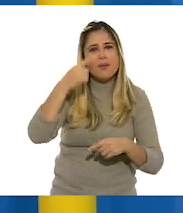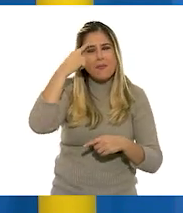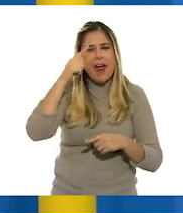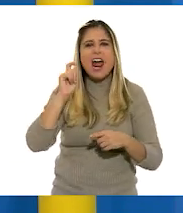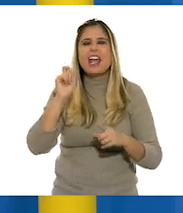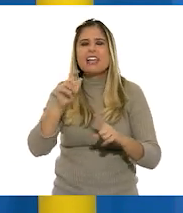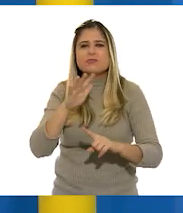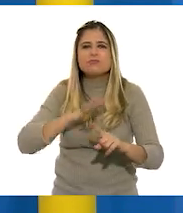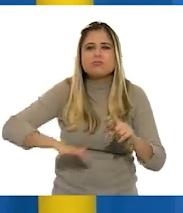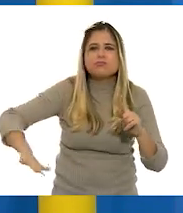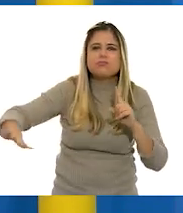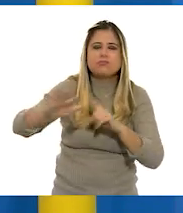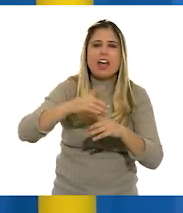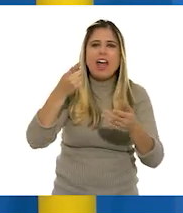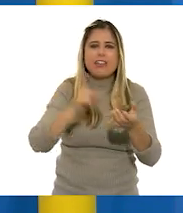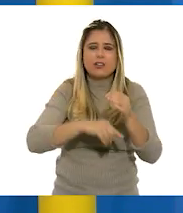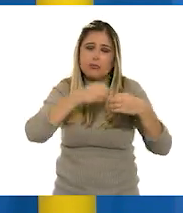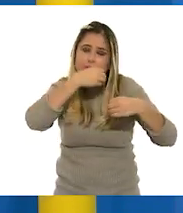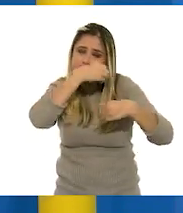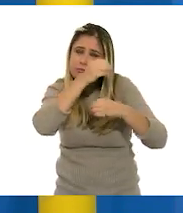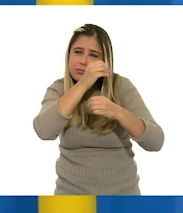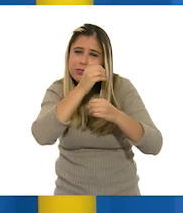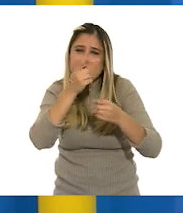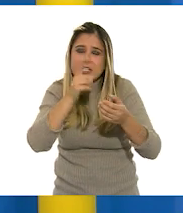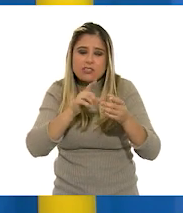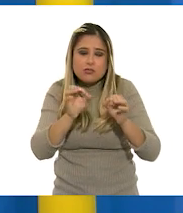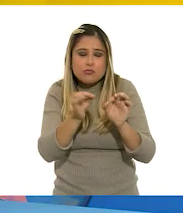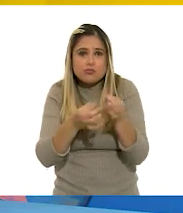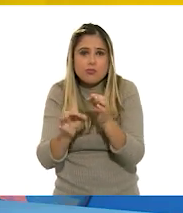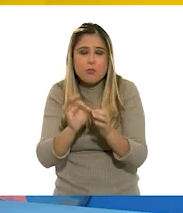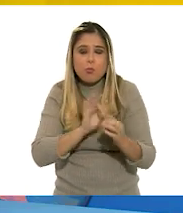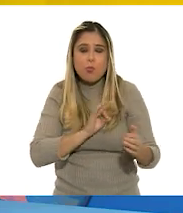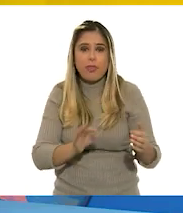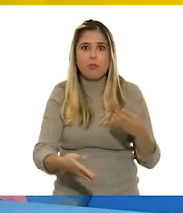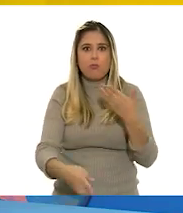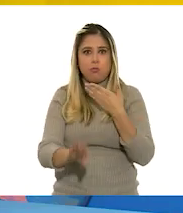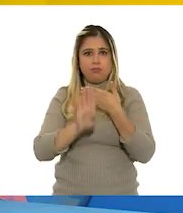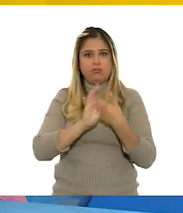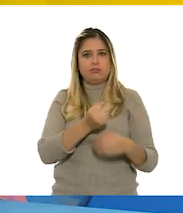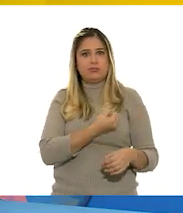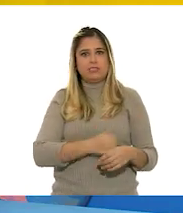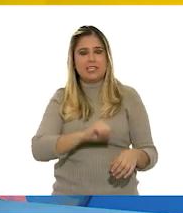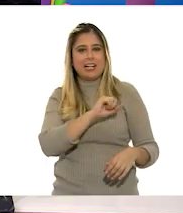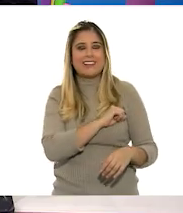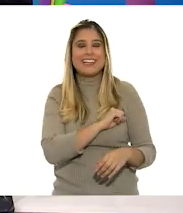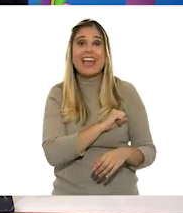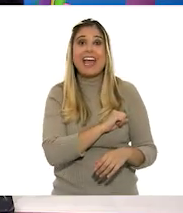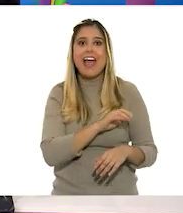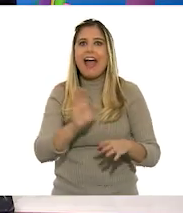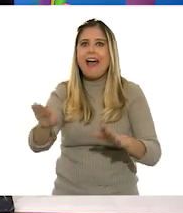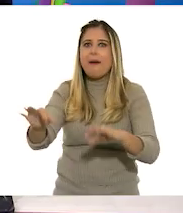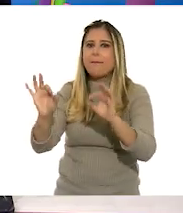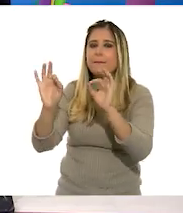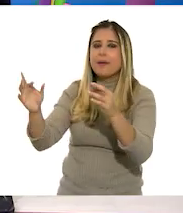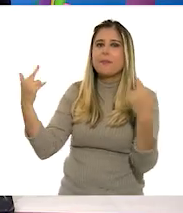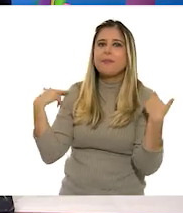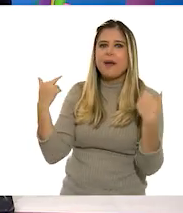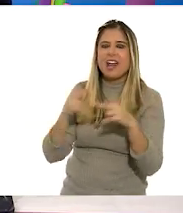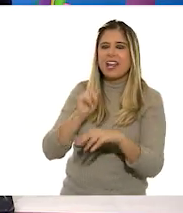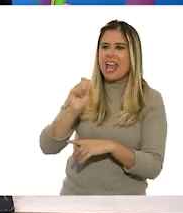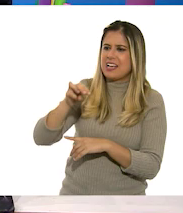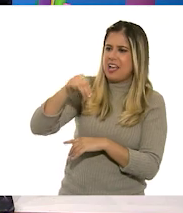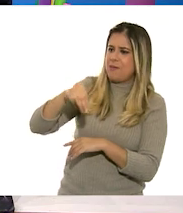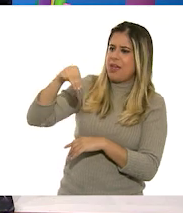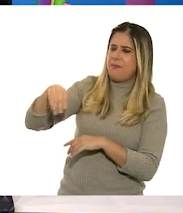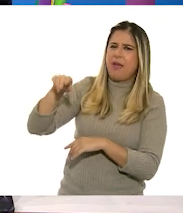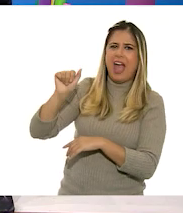superficie microorganismos que puedan perjudicar la salud. Ah, perfecto, maestro. Bueno, ya quiero saber cómo funciona eso de la